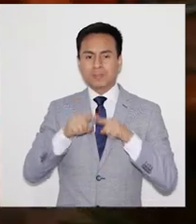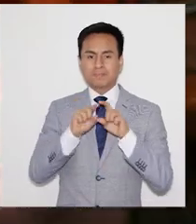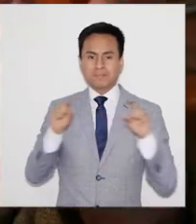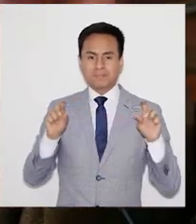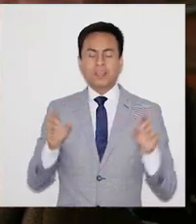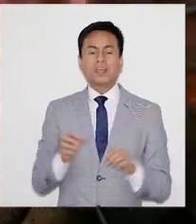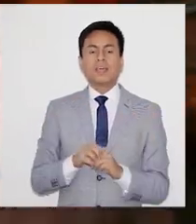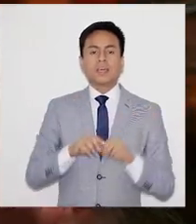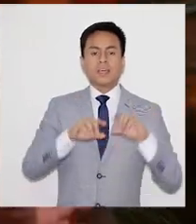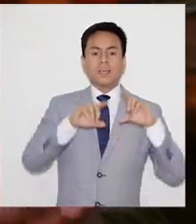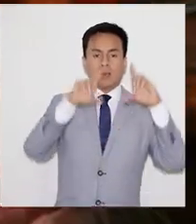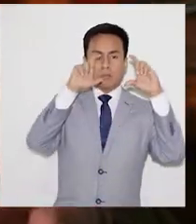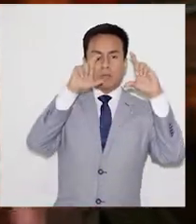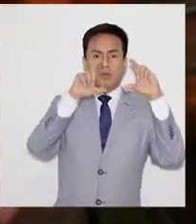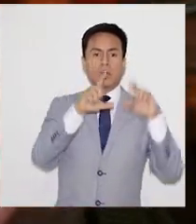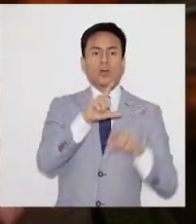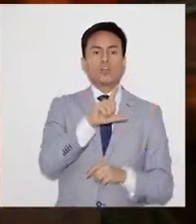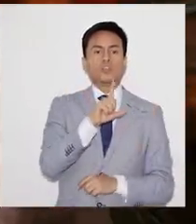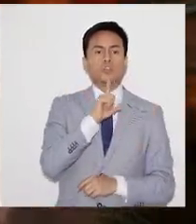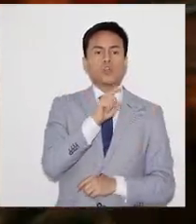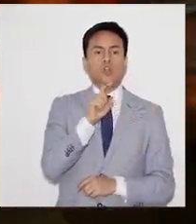Entonces las placas se tomaban en Tololo,